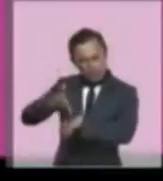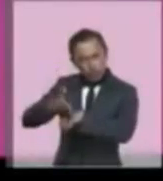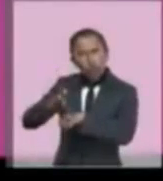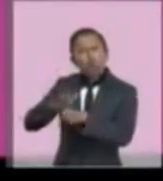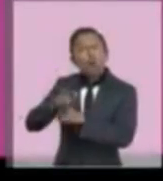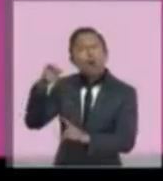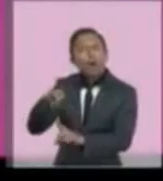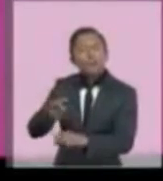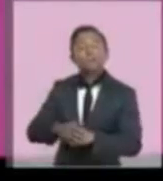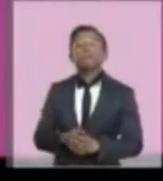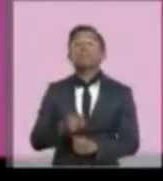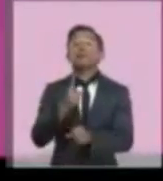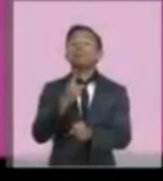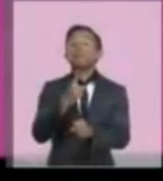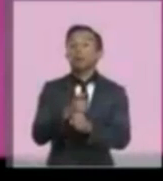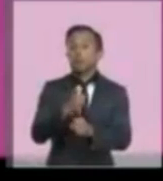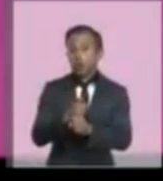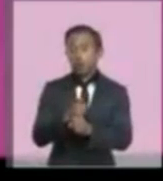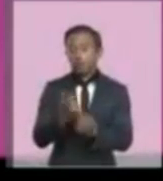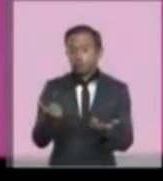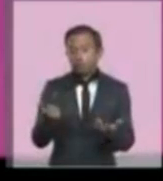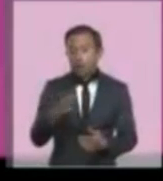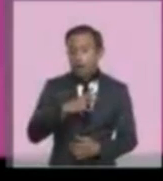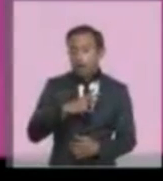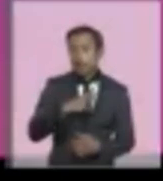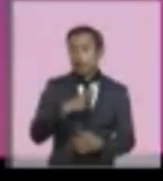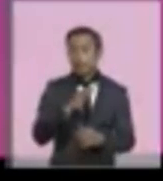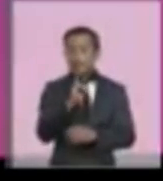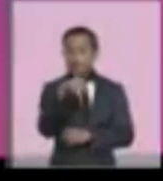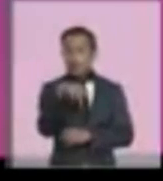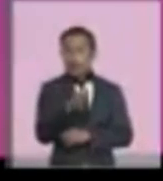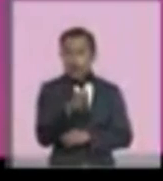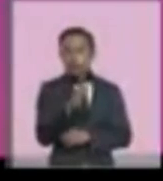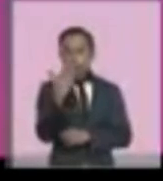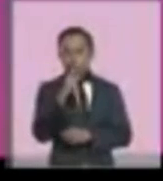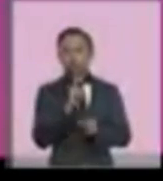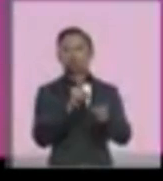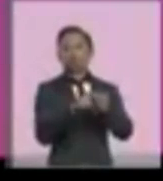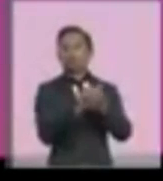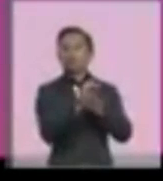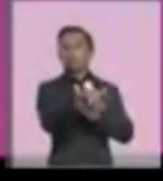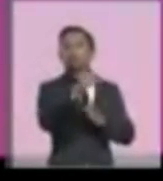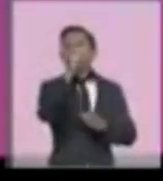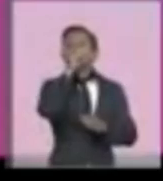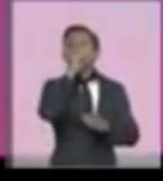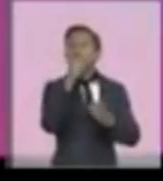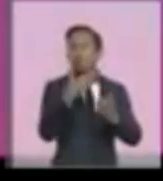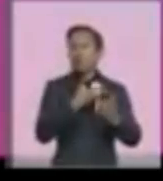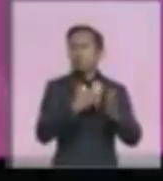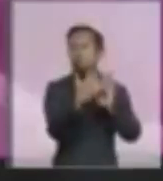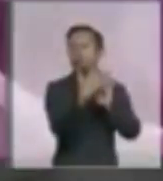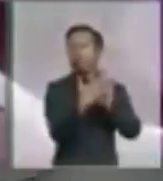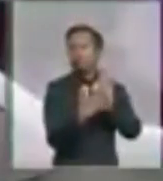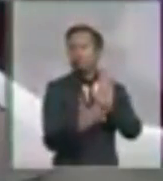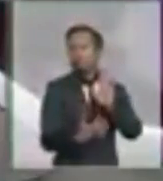plataforma general que escribimos en el Instituto Nacional Electoral. Y en este momento yo no estoy haciendo ninguna propuesta de campaña. Yo